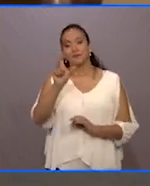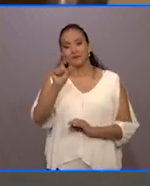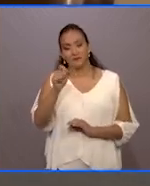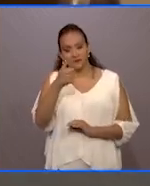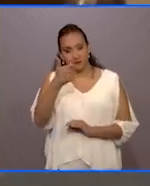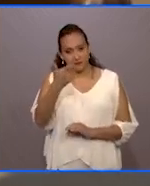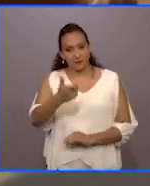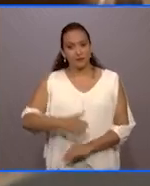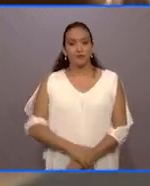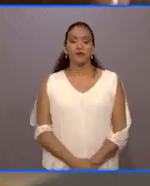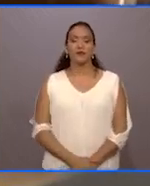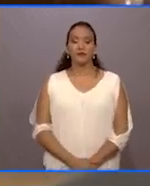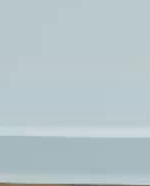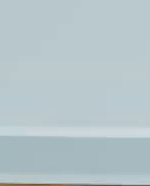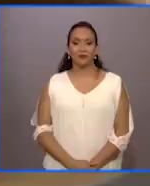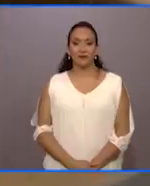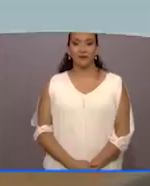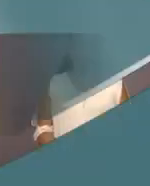220.326 pesos.